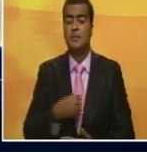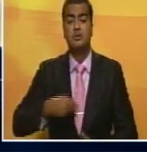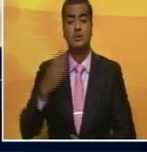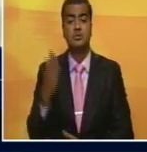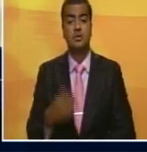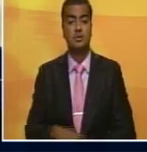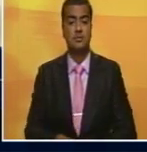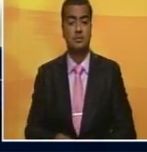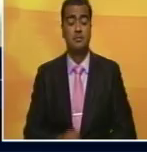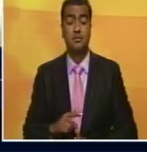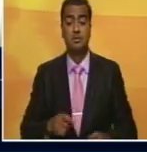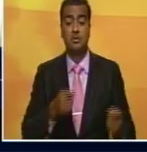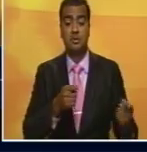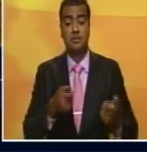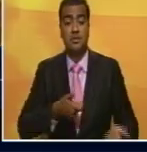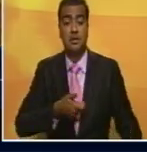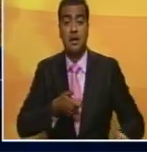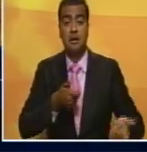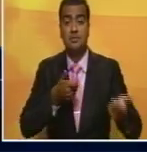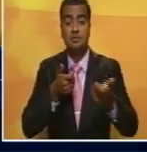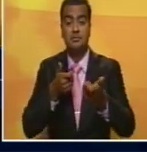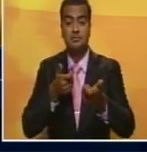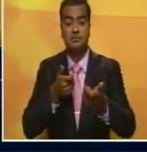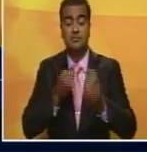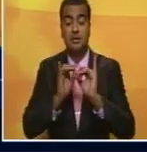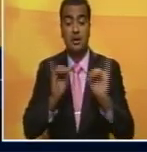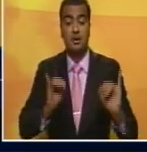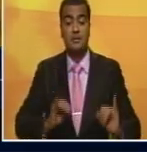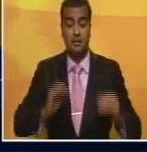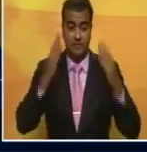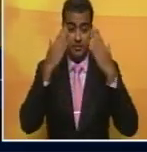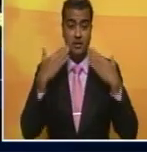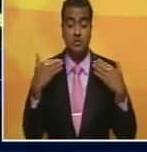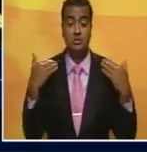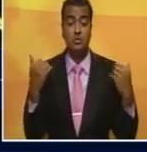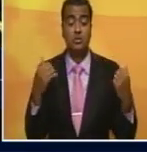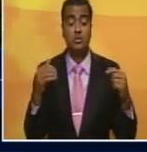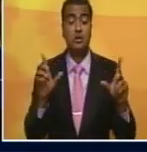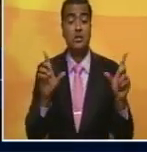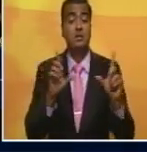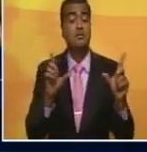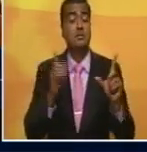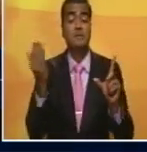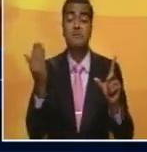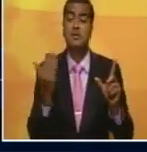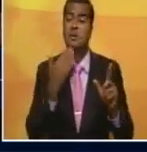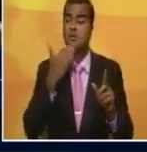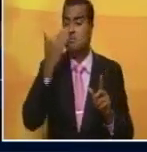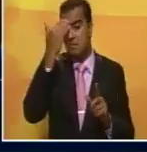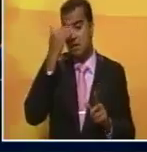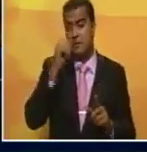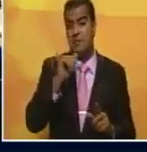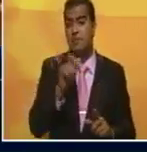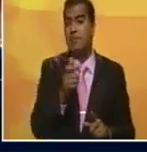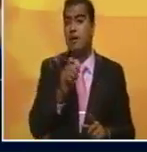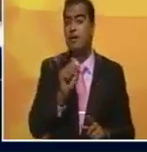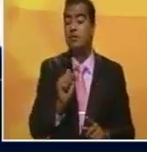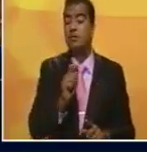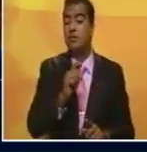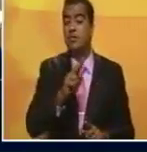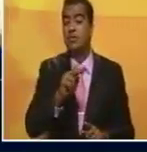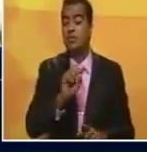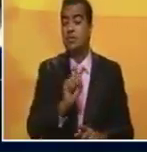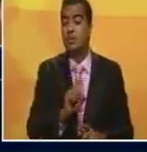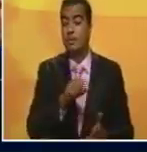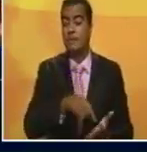sancionan, pero ellos son los que venden armas. La imagen de la Señora de la Consolación en una tablita fue traída por padres agustinos y en